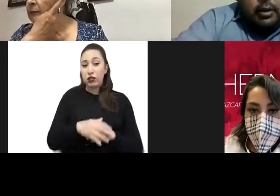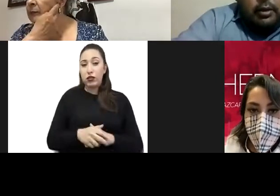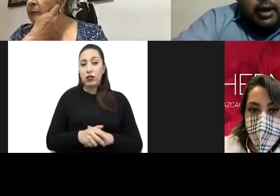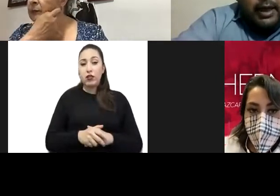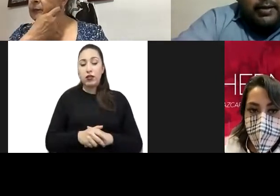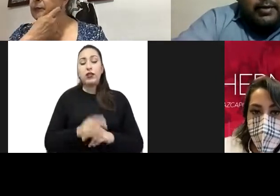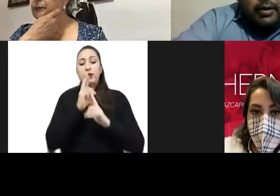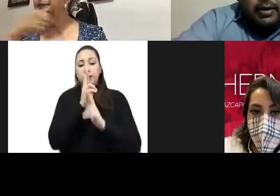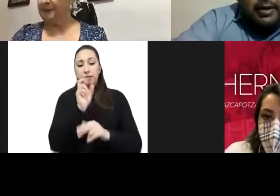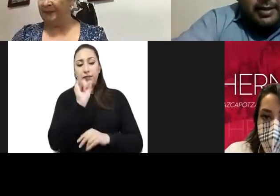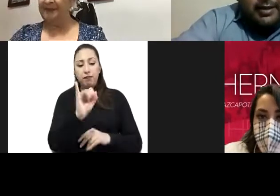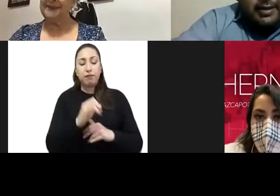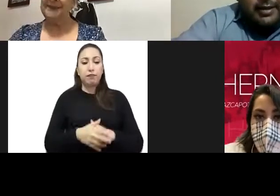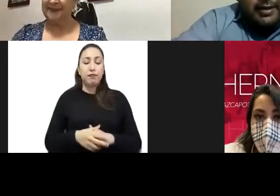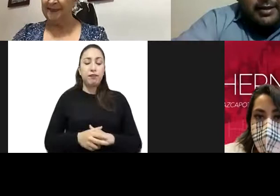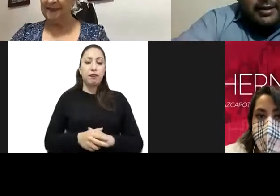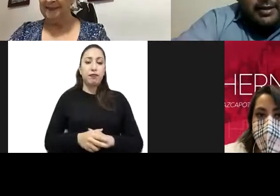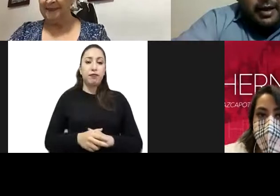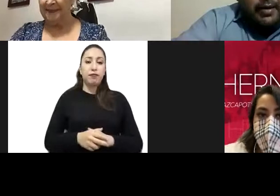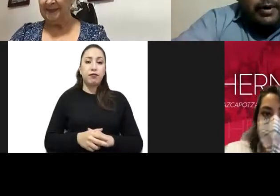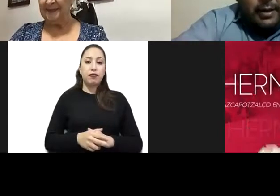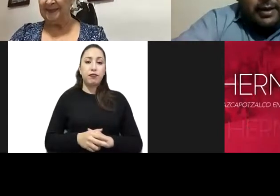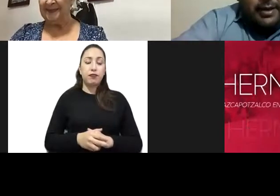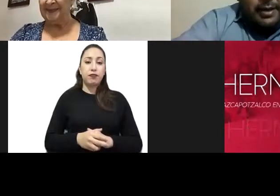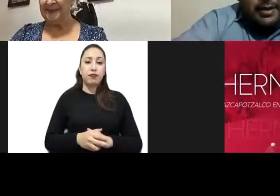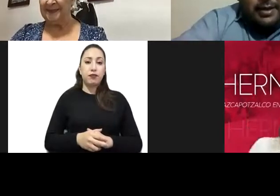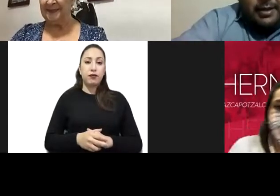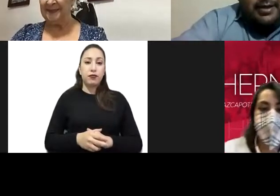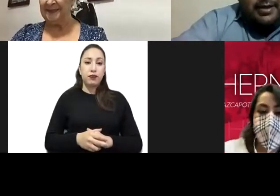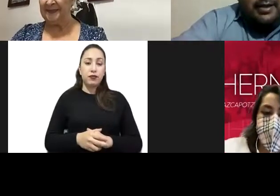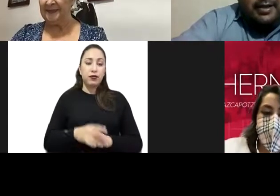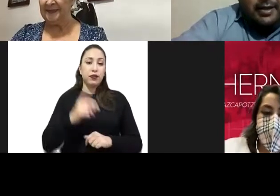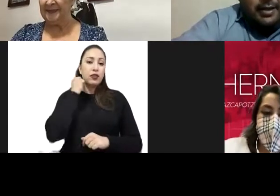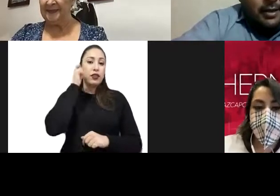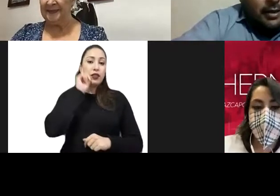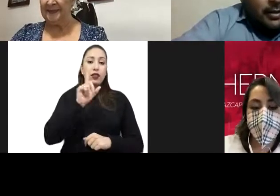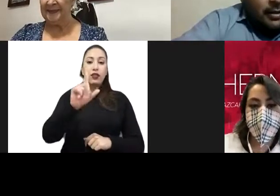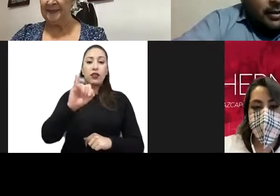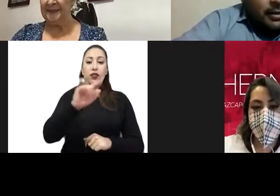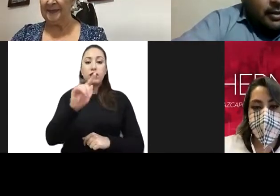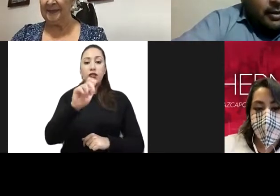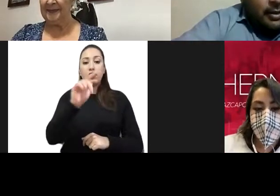Rubio Aldarán, a favor. Gracias. La de la voz, Lizeth Clavel Sánchez, a favor.